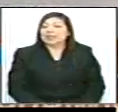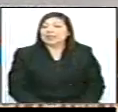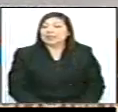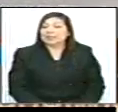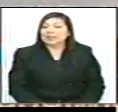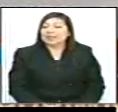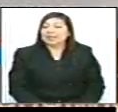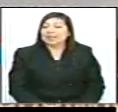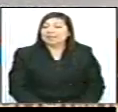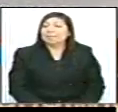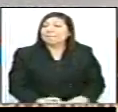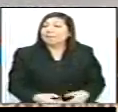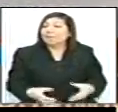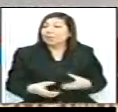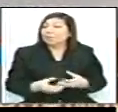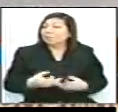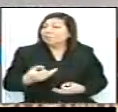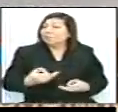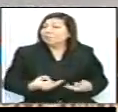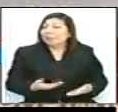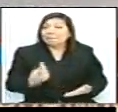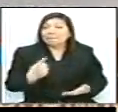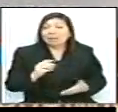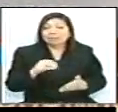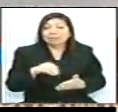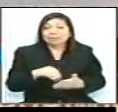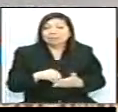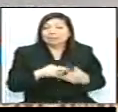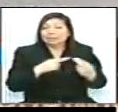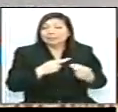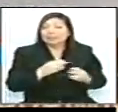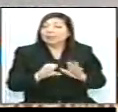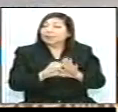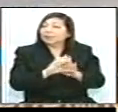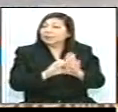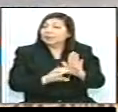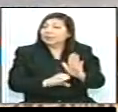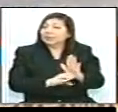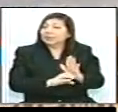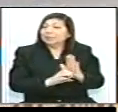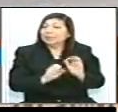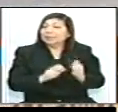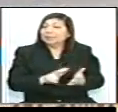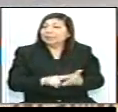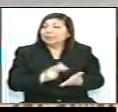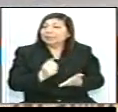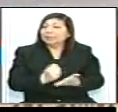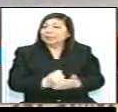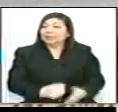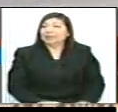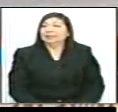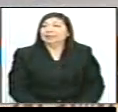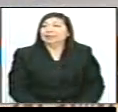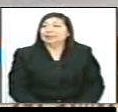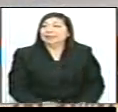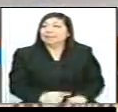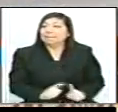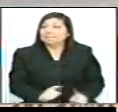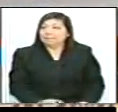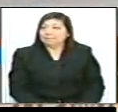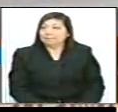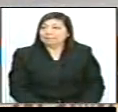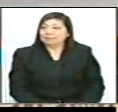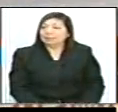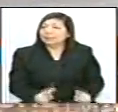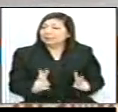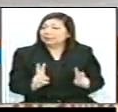República. La Comisión de Presupuesto, para cumplir con el encargo constitucional, aprobó un cronograma de actividades con el fin de invitar a